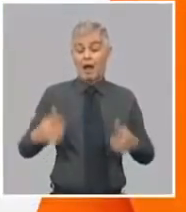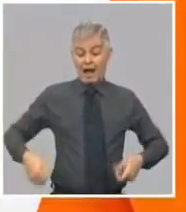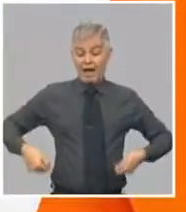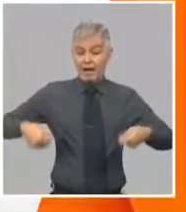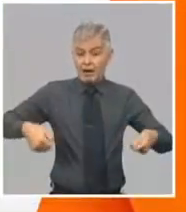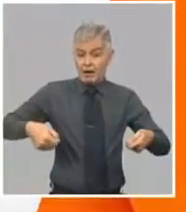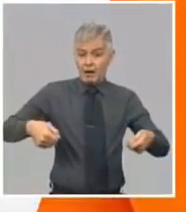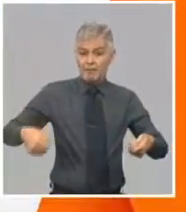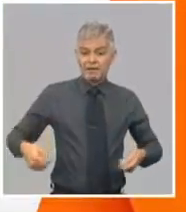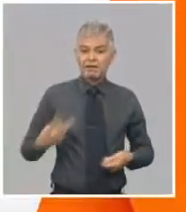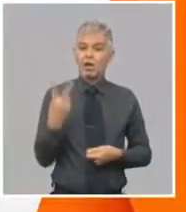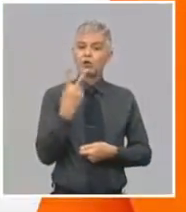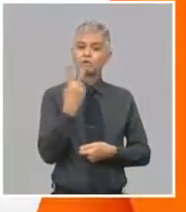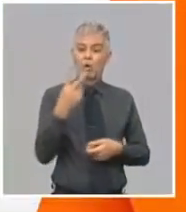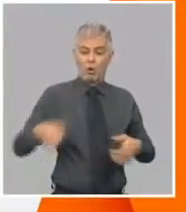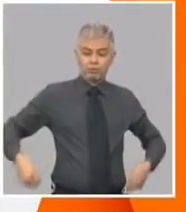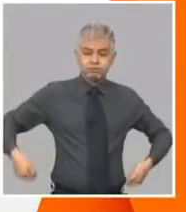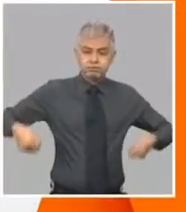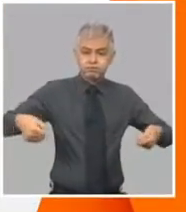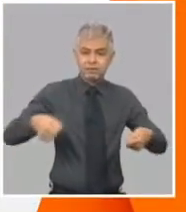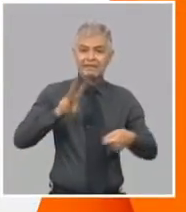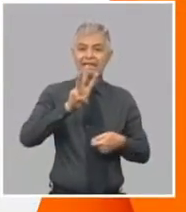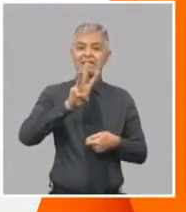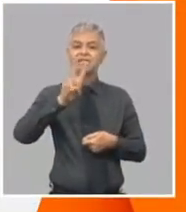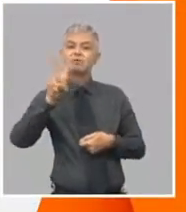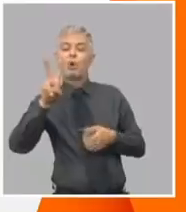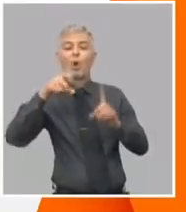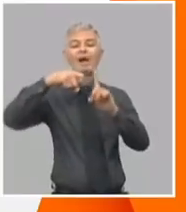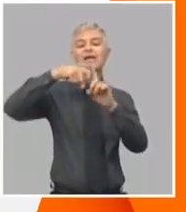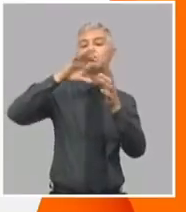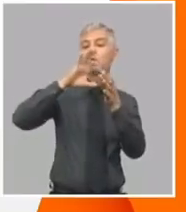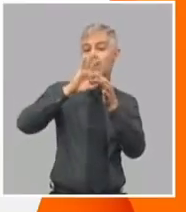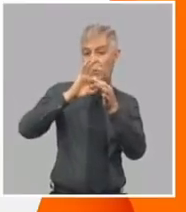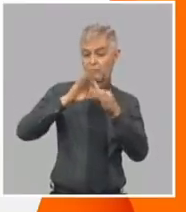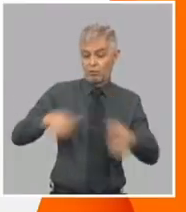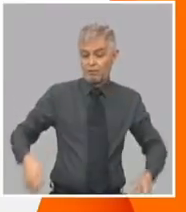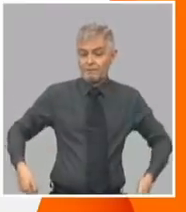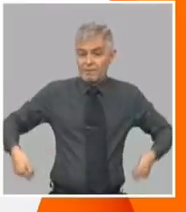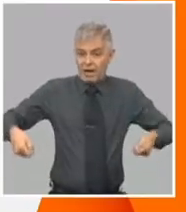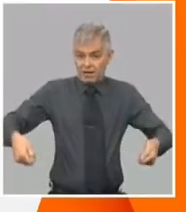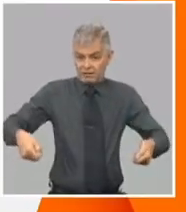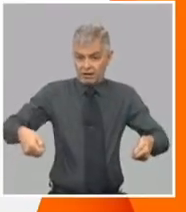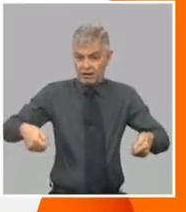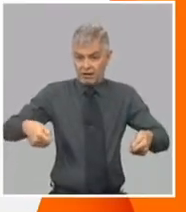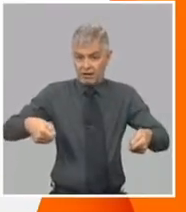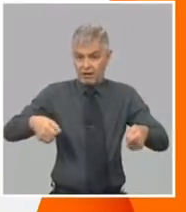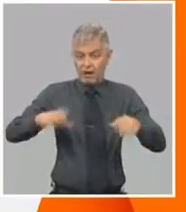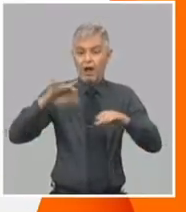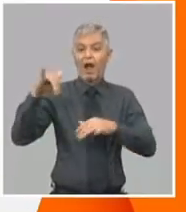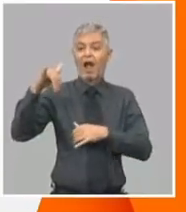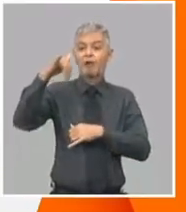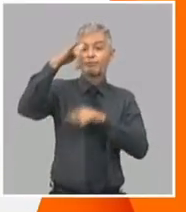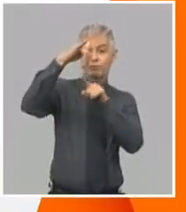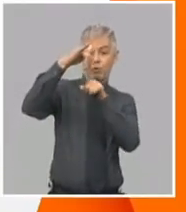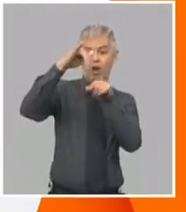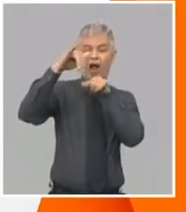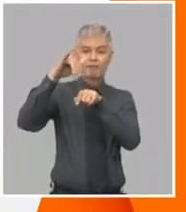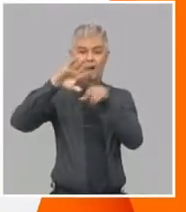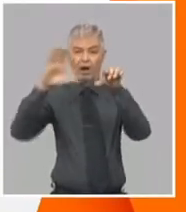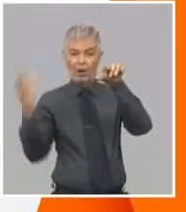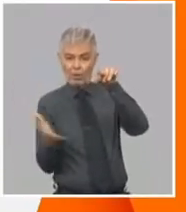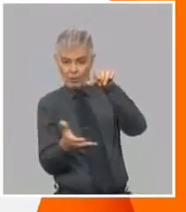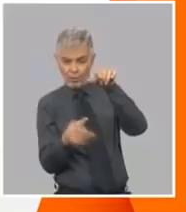en bodega, de hasta 32 kilogramos cada una, que es otra medida también que se ha adoptado con el objetivo de